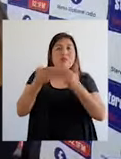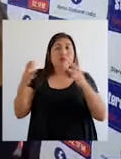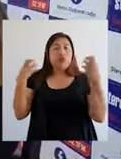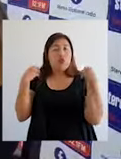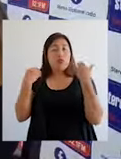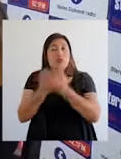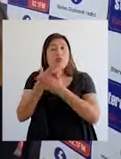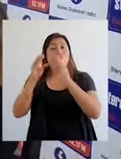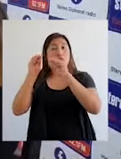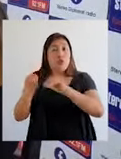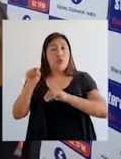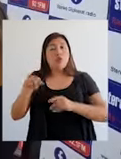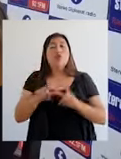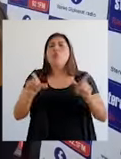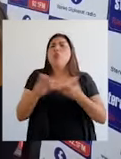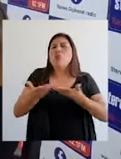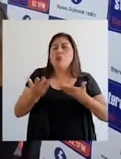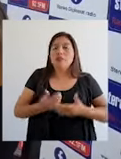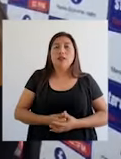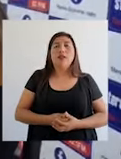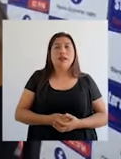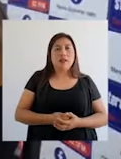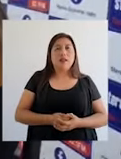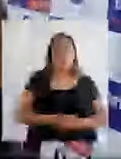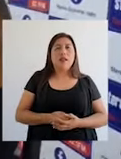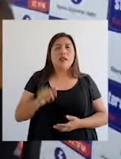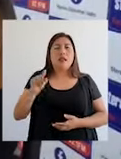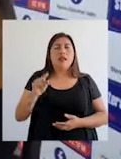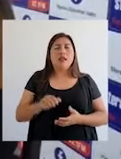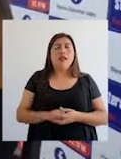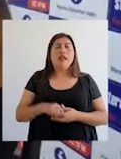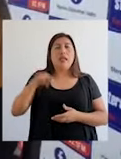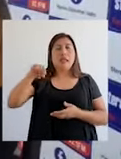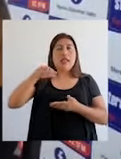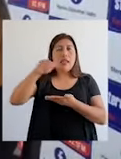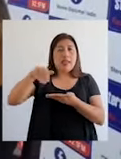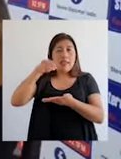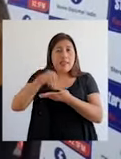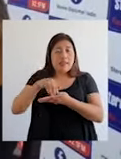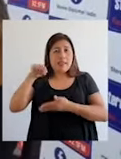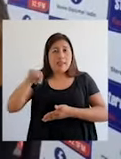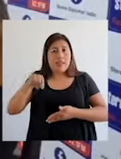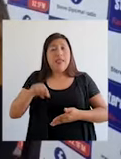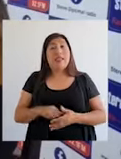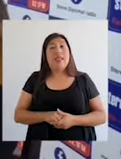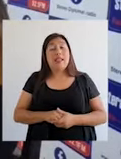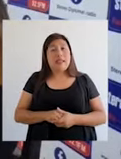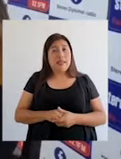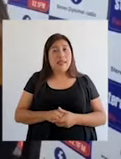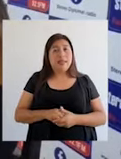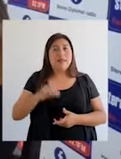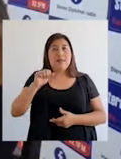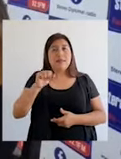de personas con discapacidad. ¿Dónde va a ser? En el mismo, la sede del gobierno regional. ¿Aquí en el centro, en Almagro? ¿O en Santa